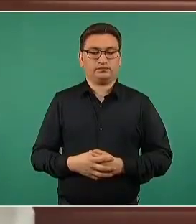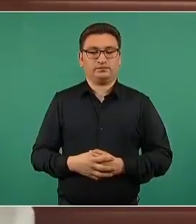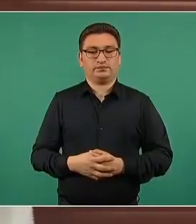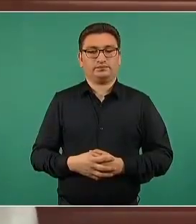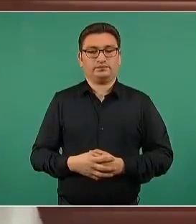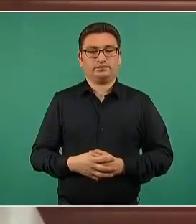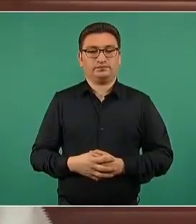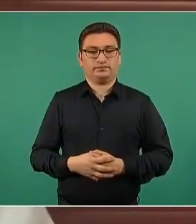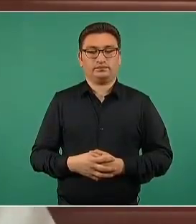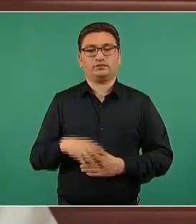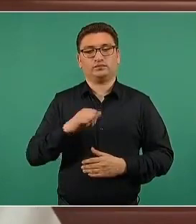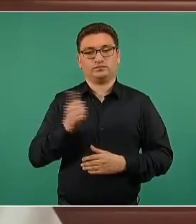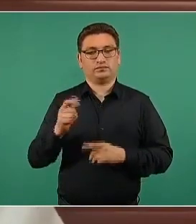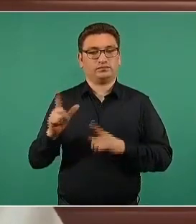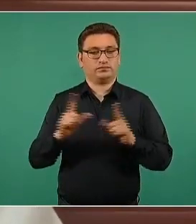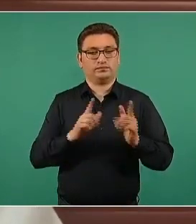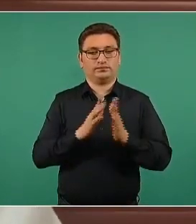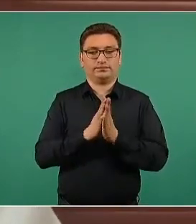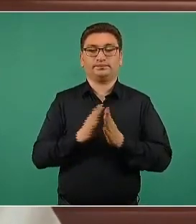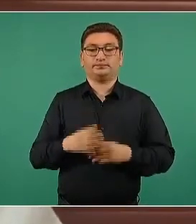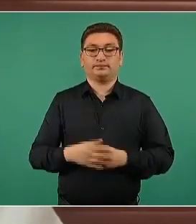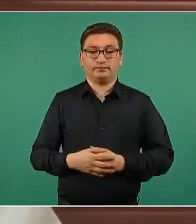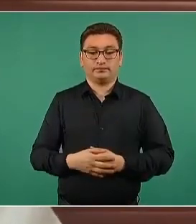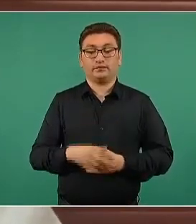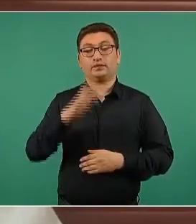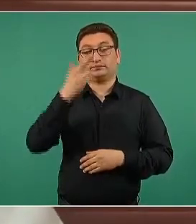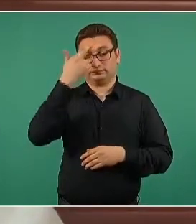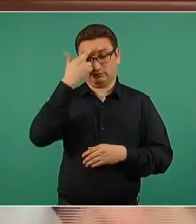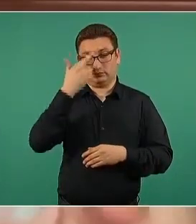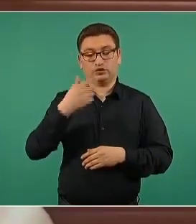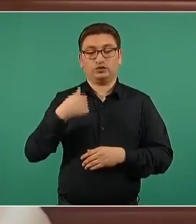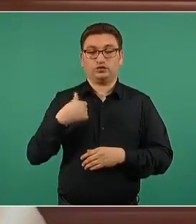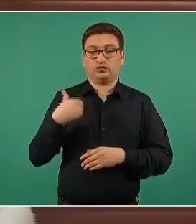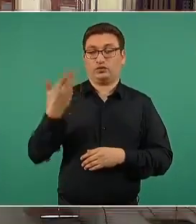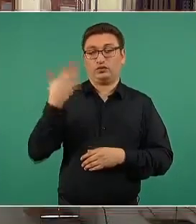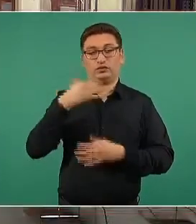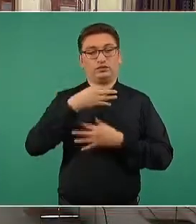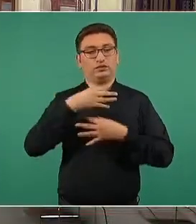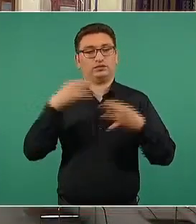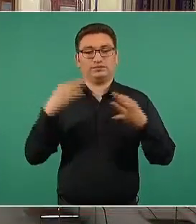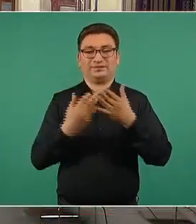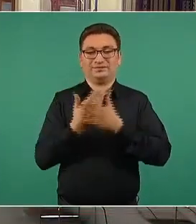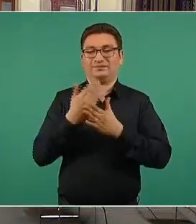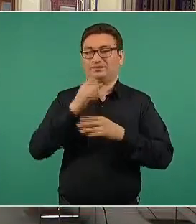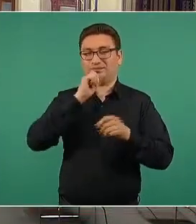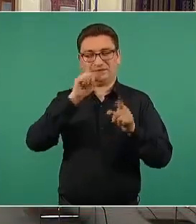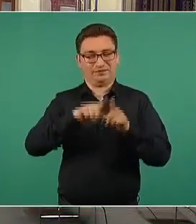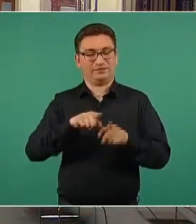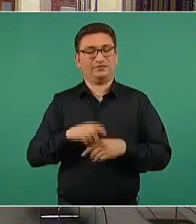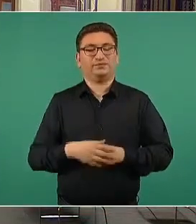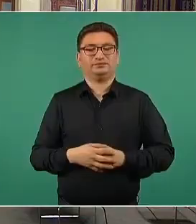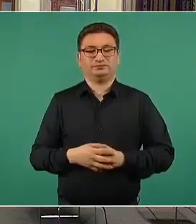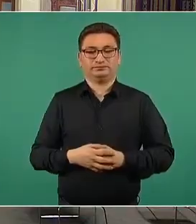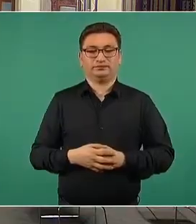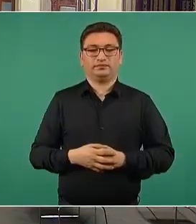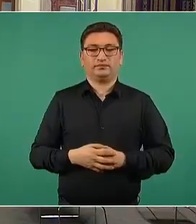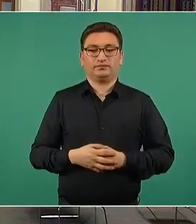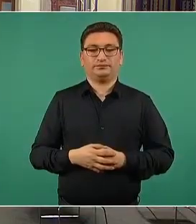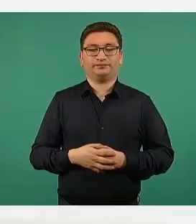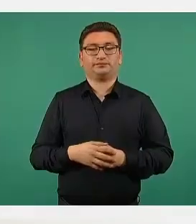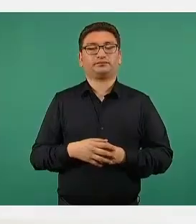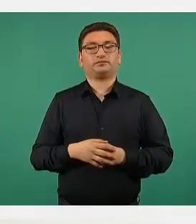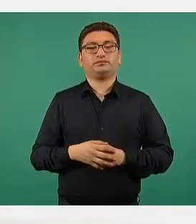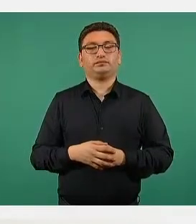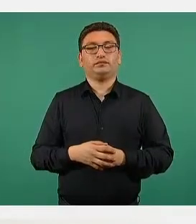de dosis. La siguiente. Y ahora, para recordar lo que yo mismo anuncié en la mañana, es